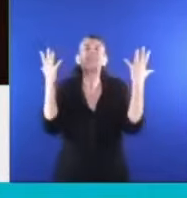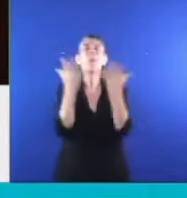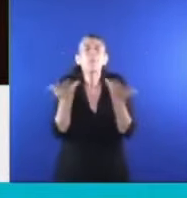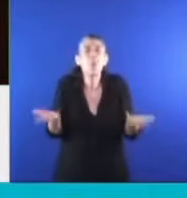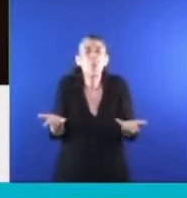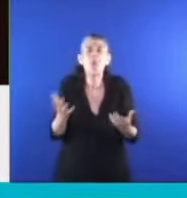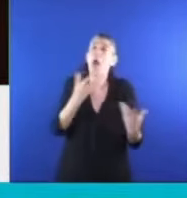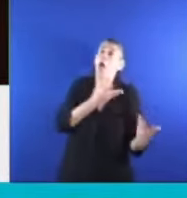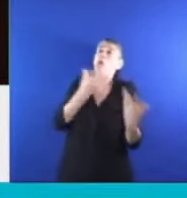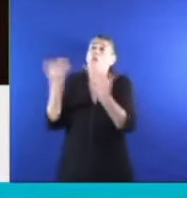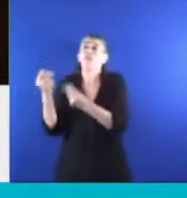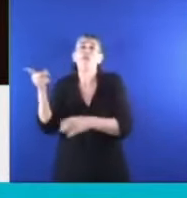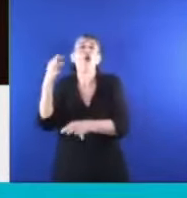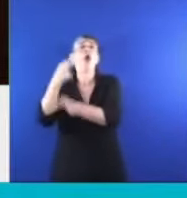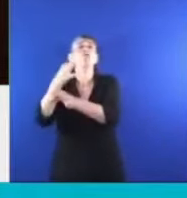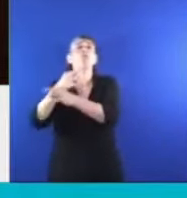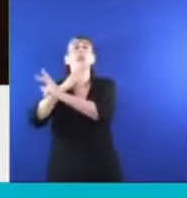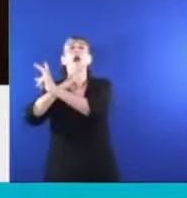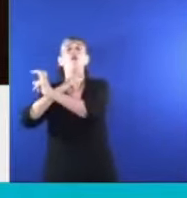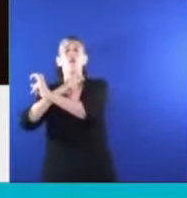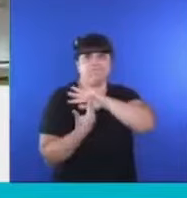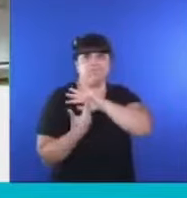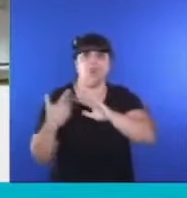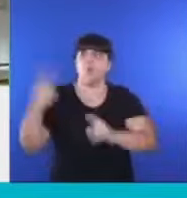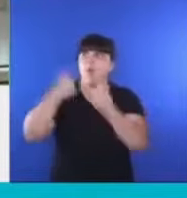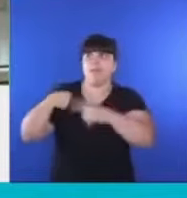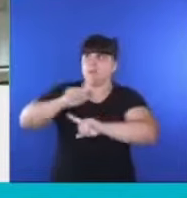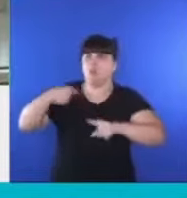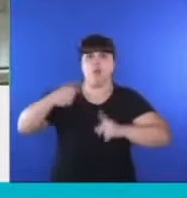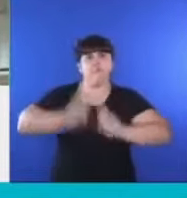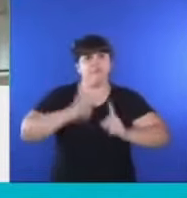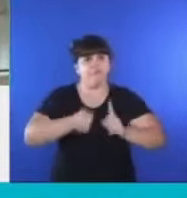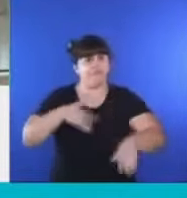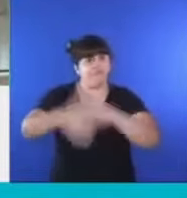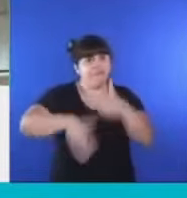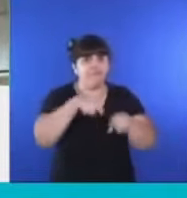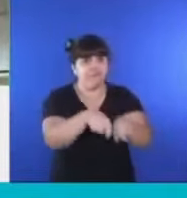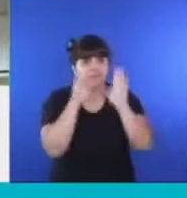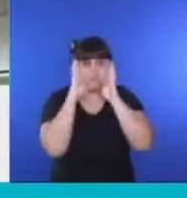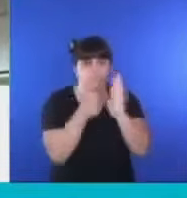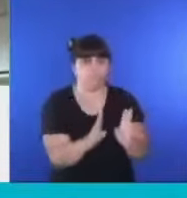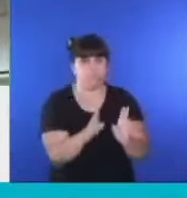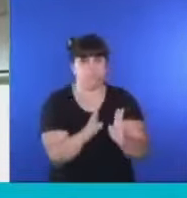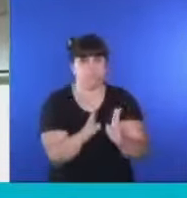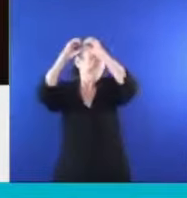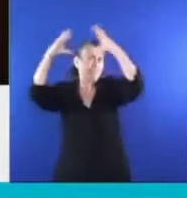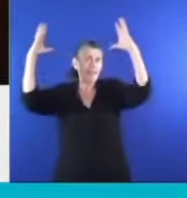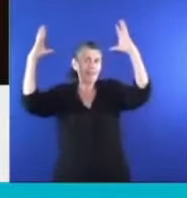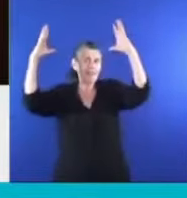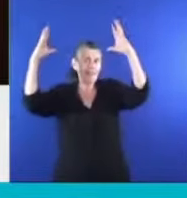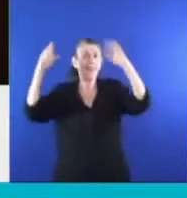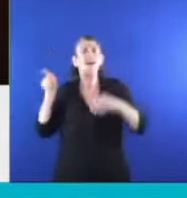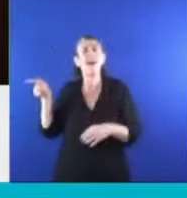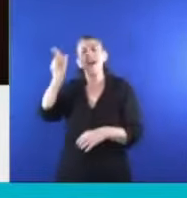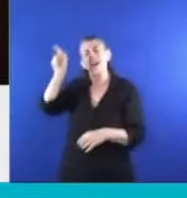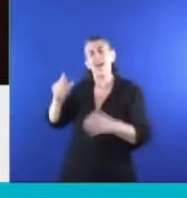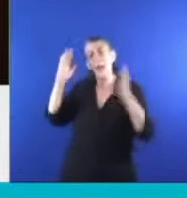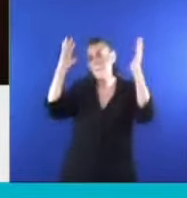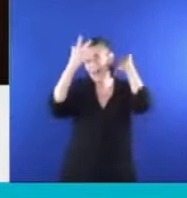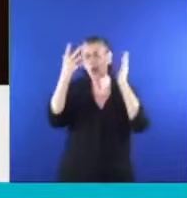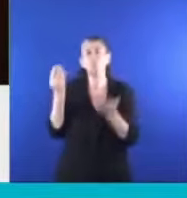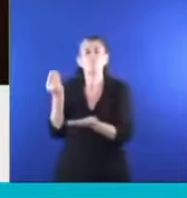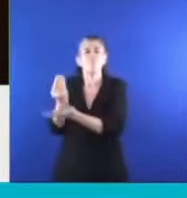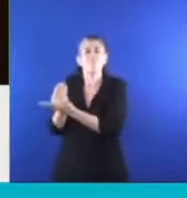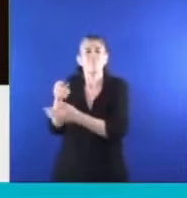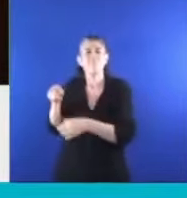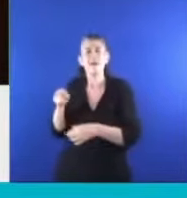la absurda escuela austríaca, lo que el presidente debería defender es la escuela argentina, la nuestra. Incluso habiendo dedicado toda la campaña a advertir sobre